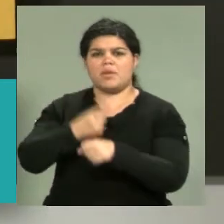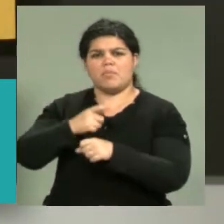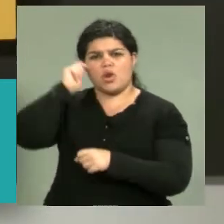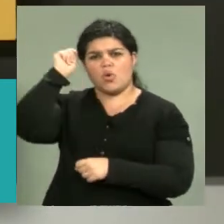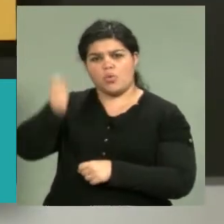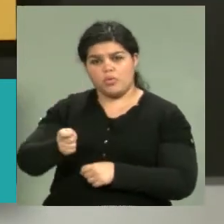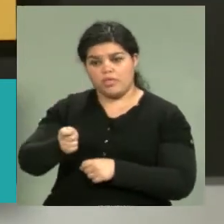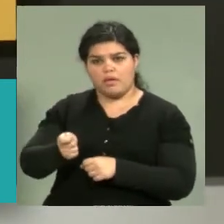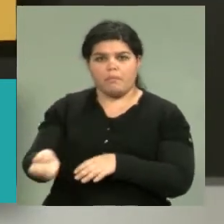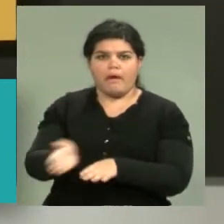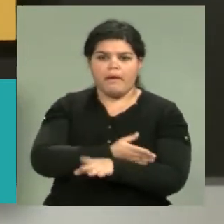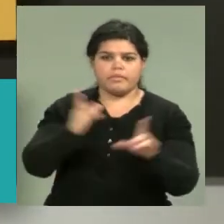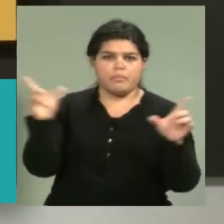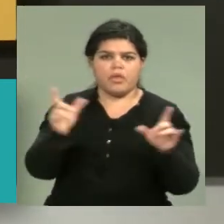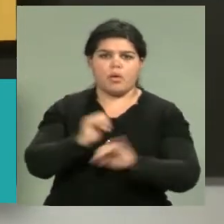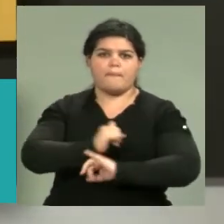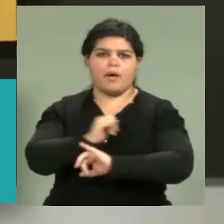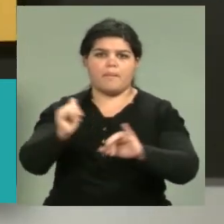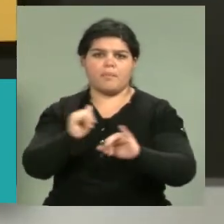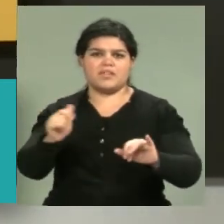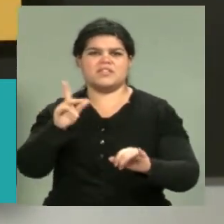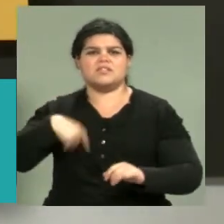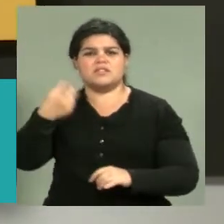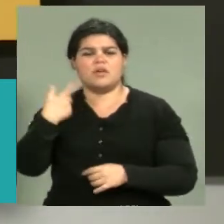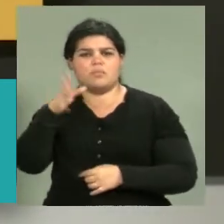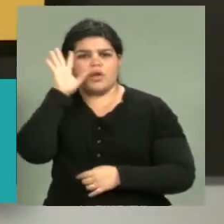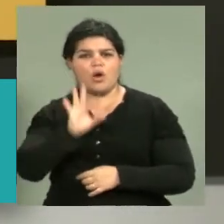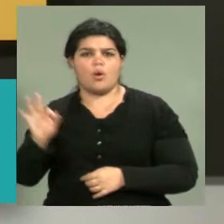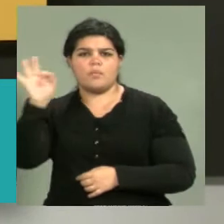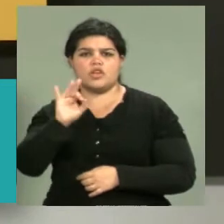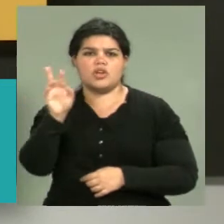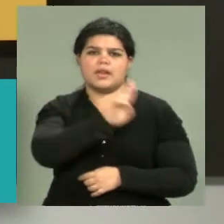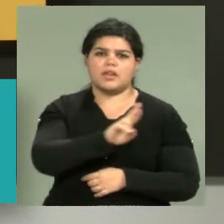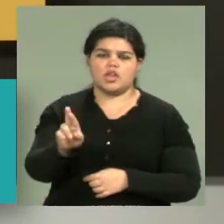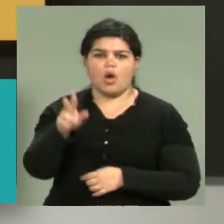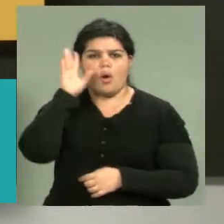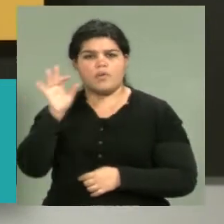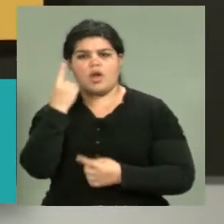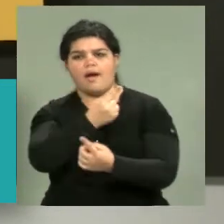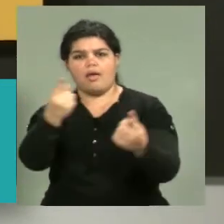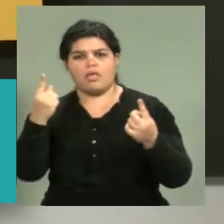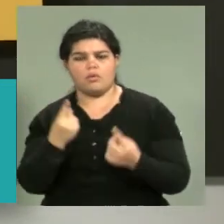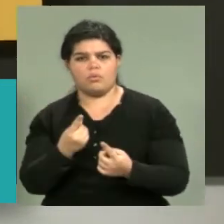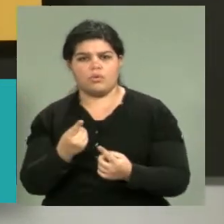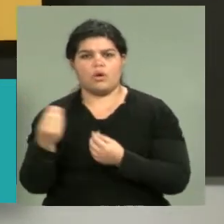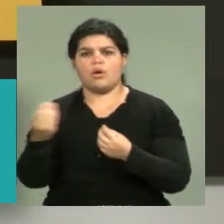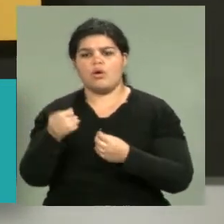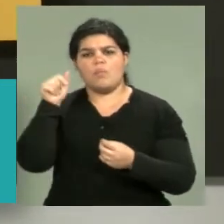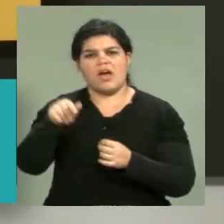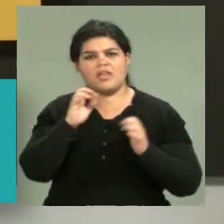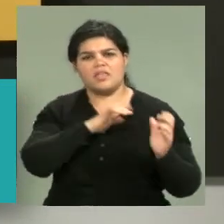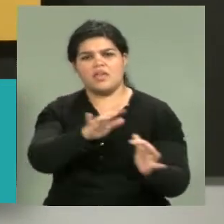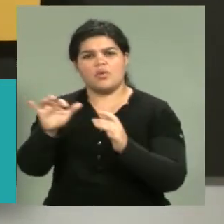veces, se empiezan a opinar desde la religión, desde la posición de cada uno. A partir de ahí, ¿cómo tiene que ser la